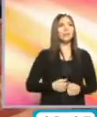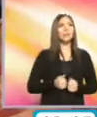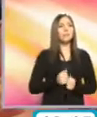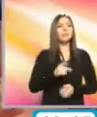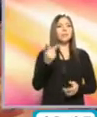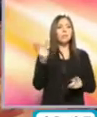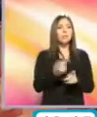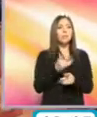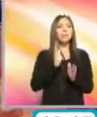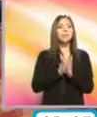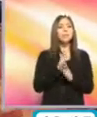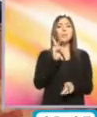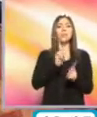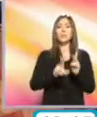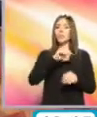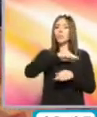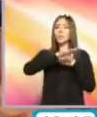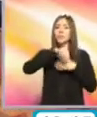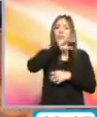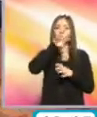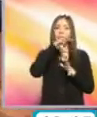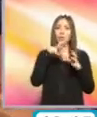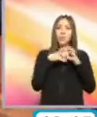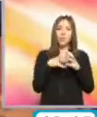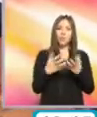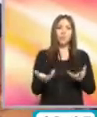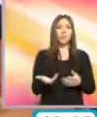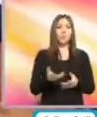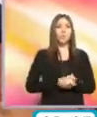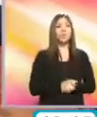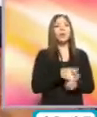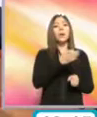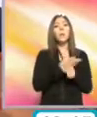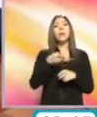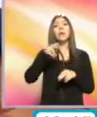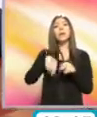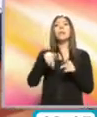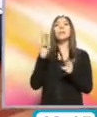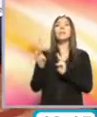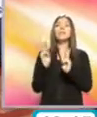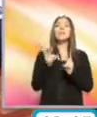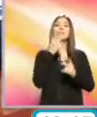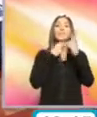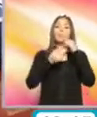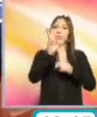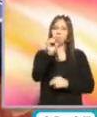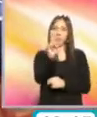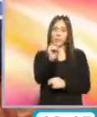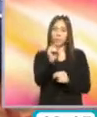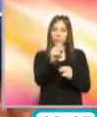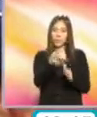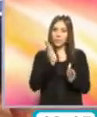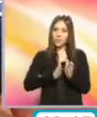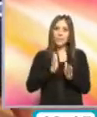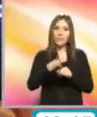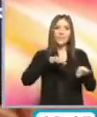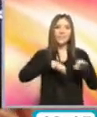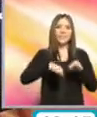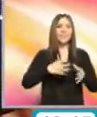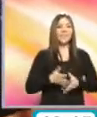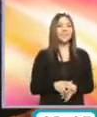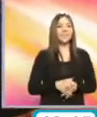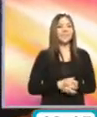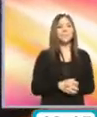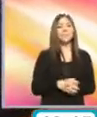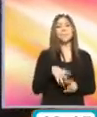¿Qué ¿Sí es pasó? toda la cebolla? Ah, ¿toda la cebolla? Vamos a Daniel, no nada más vino uno aquí a platicar, Mira, ¿eh, aquí señor? Ay. O sea, sí, patrón. póngase a Sí, chambear. patroncito, déjeme